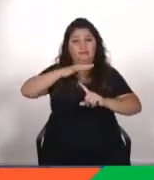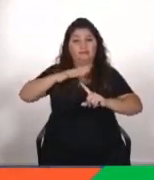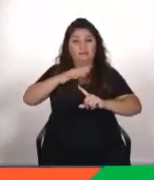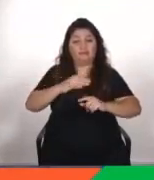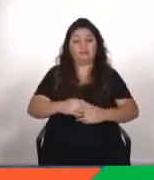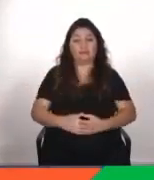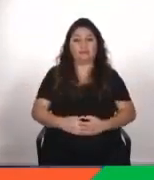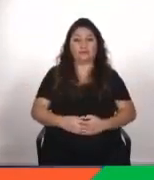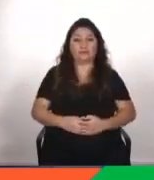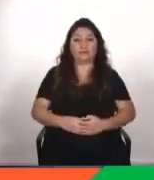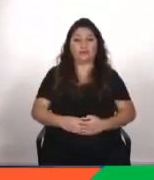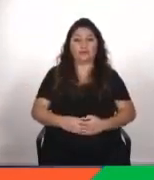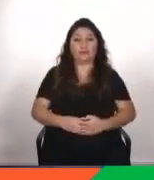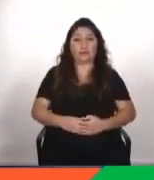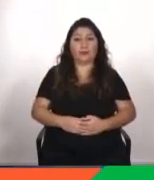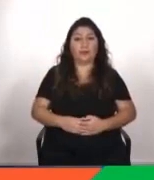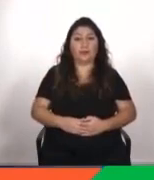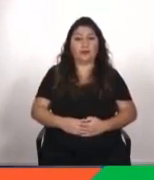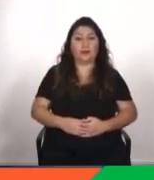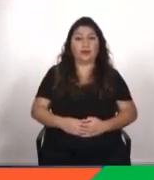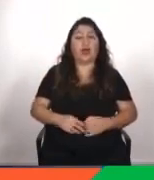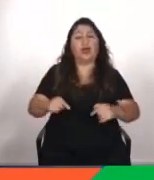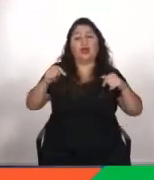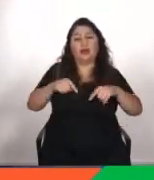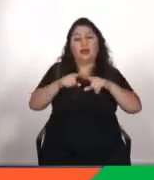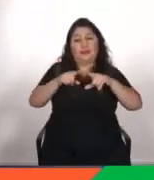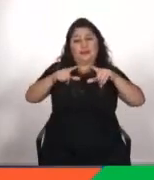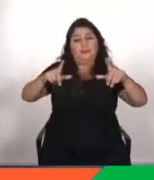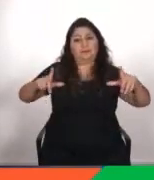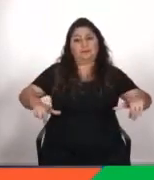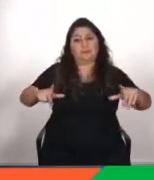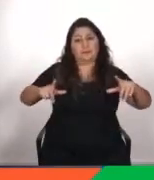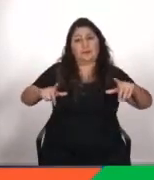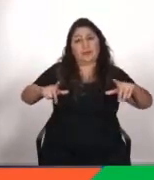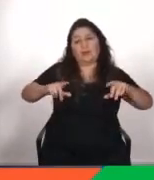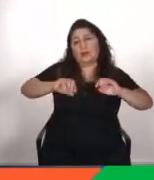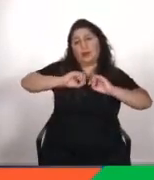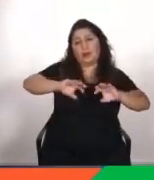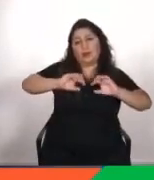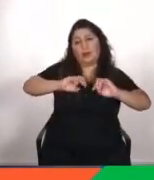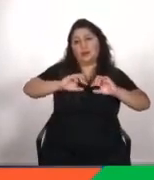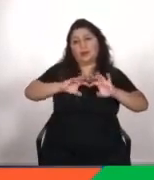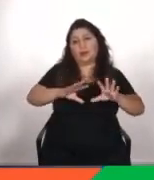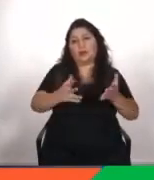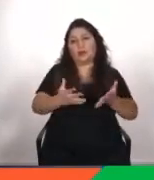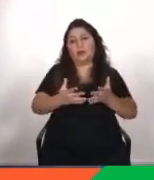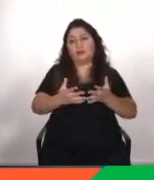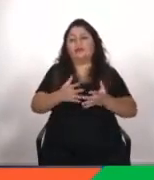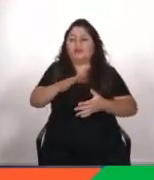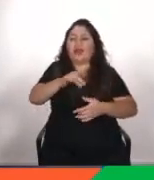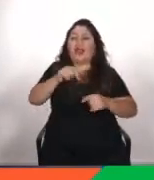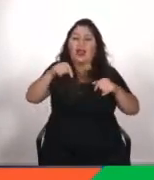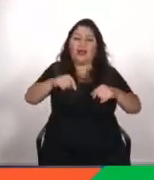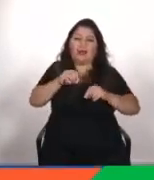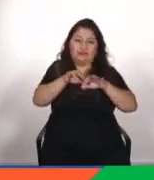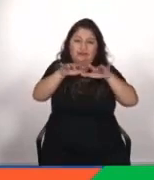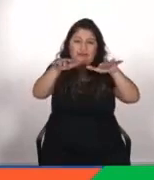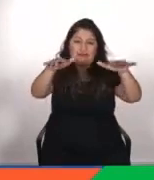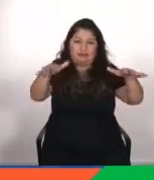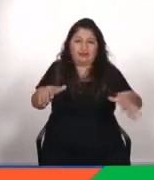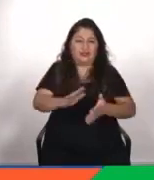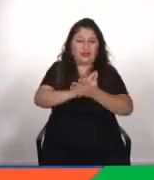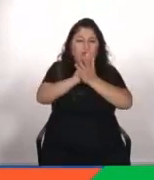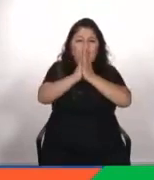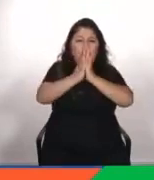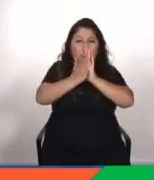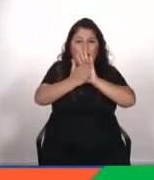Oye, y yendo un poco más al área de la educación, pues ya con esto de la pandemia, como que todo se volvió online, todo se volvió videoconferencias y ha